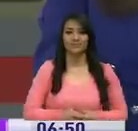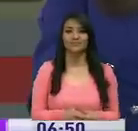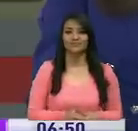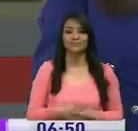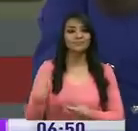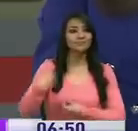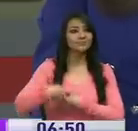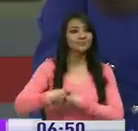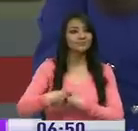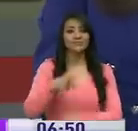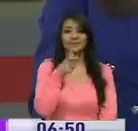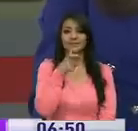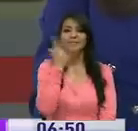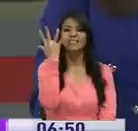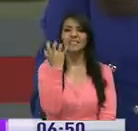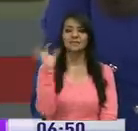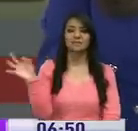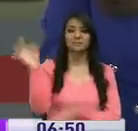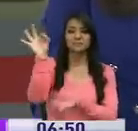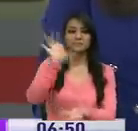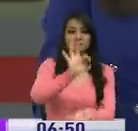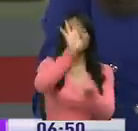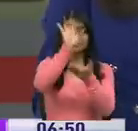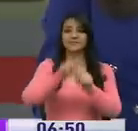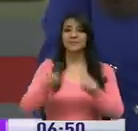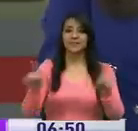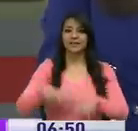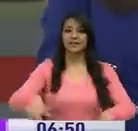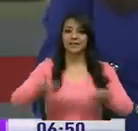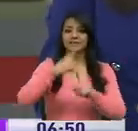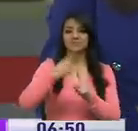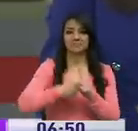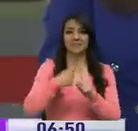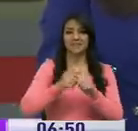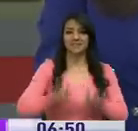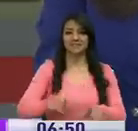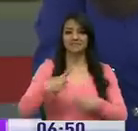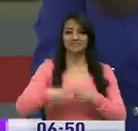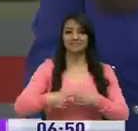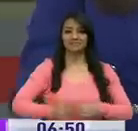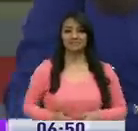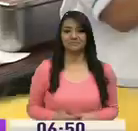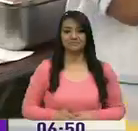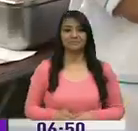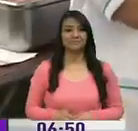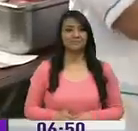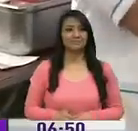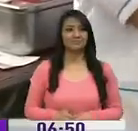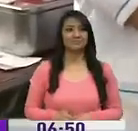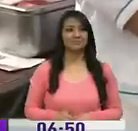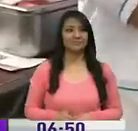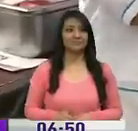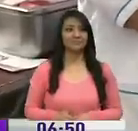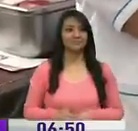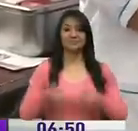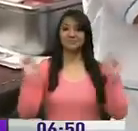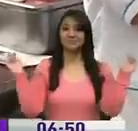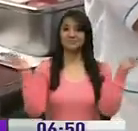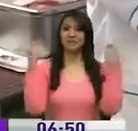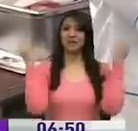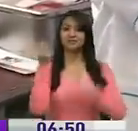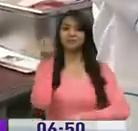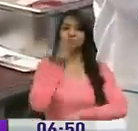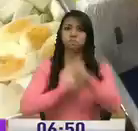la participación de 15 representantes de diversos centros de bastos de la urme una fiesta gastronómica se